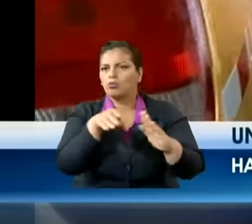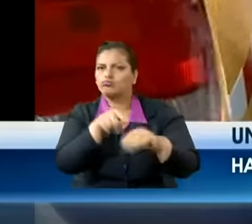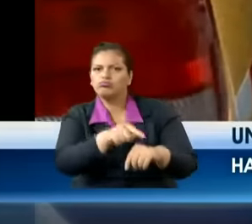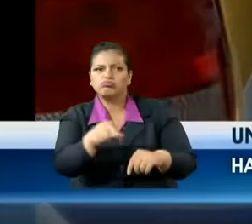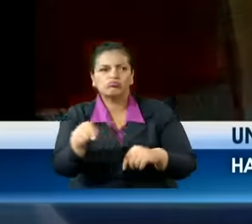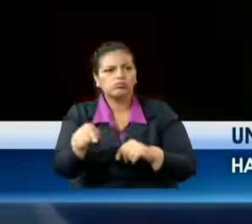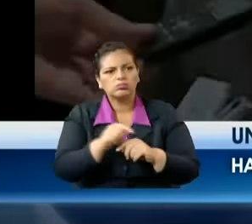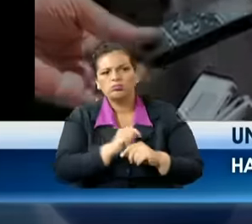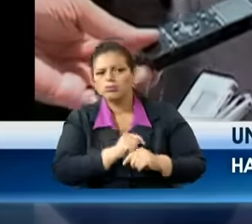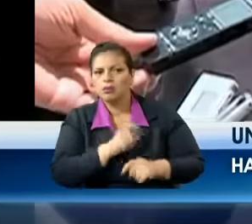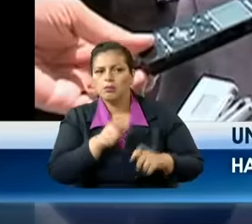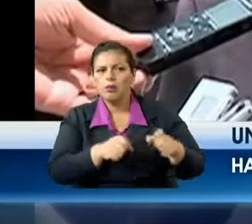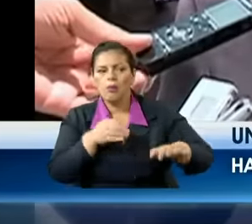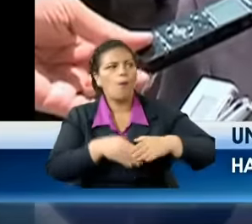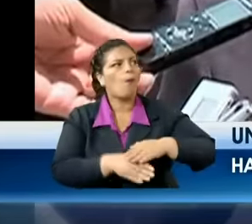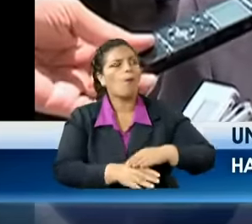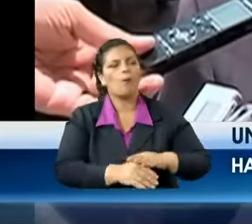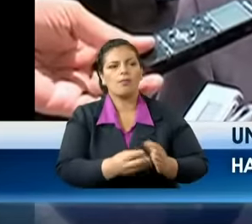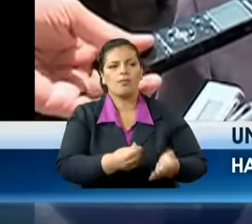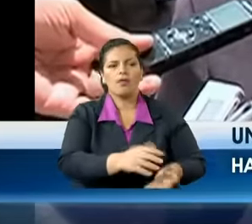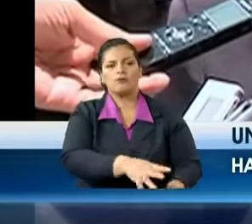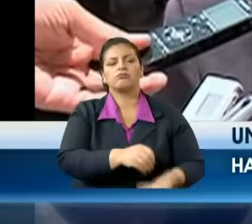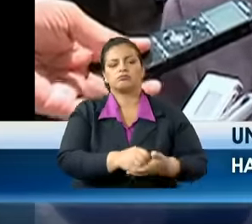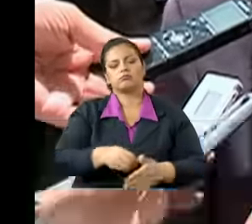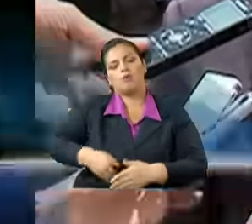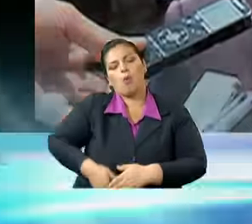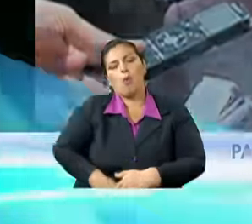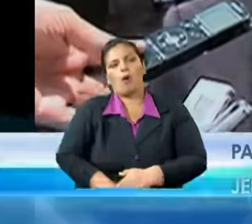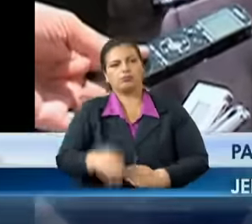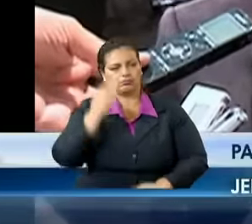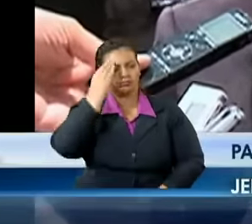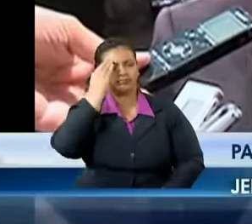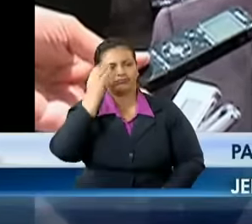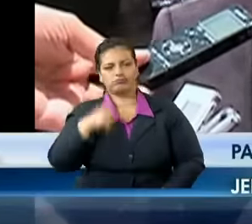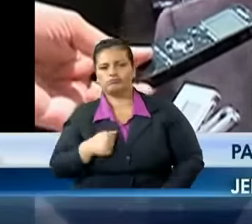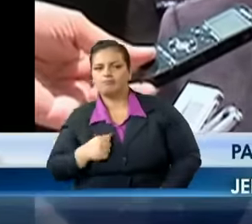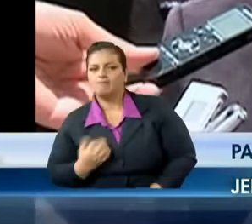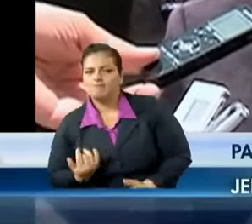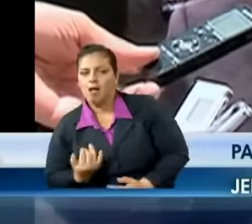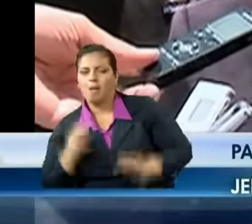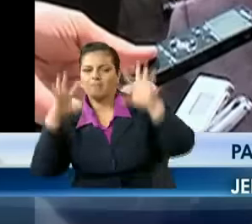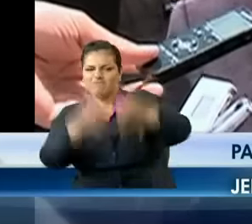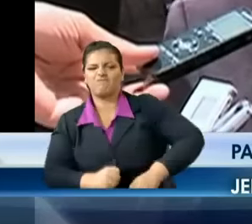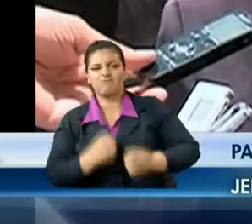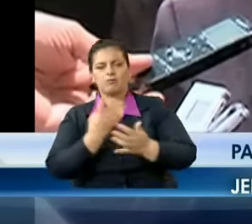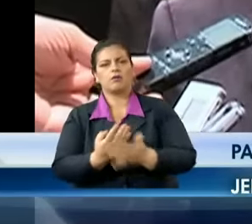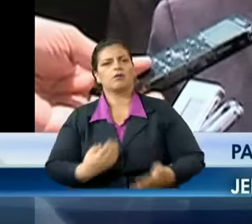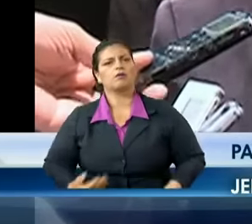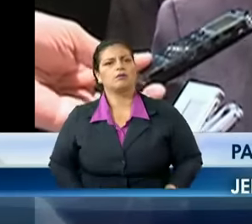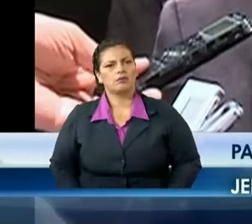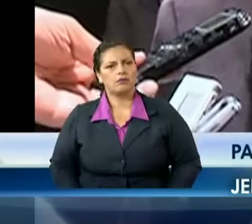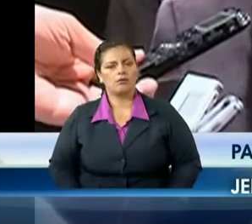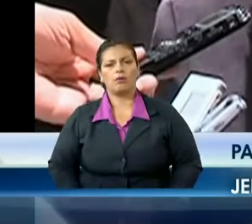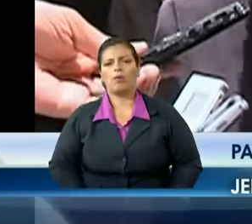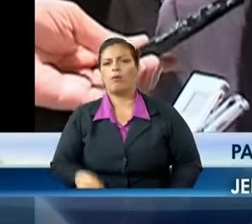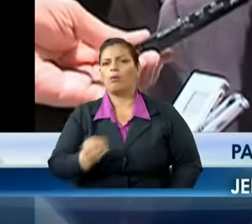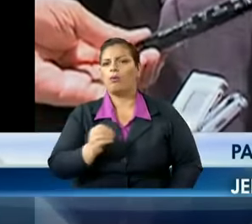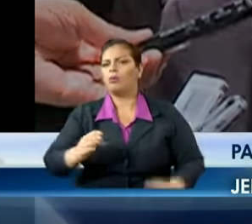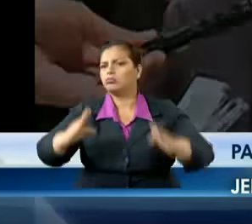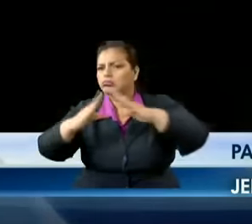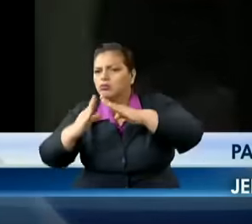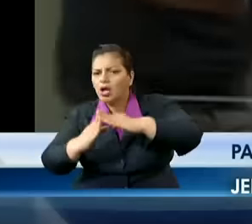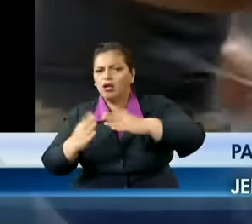locales comerciales. Utilizaron armas de fuego y armas cortopunzantes para someterles y proceder a sustraerse sus bienes, sus enseres,